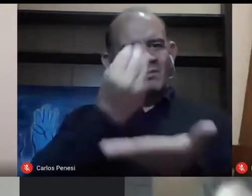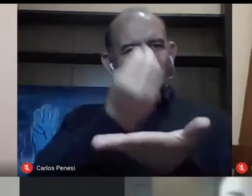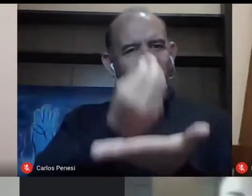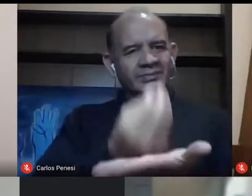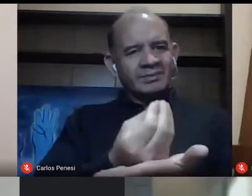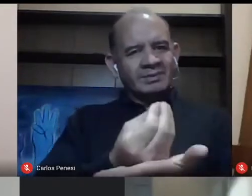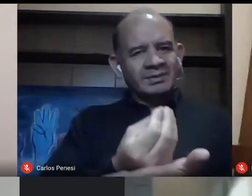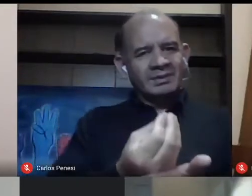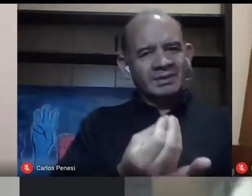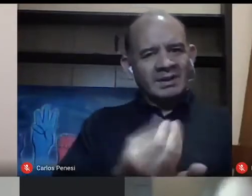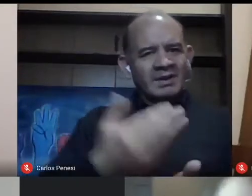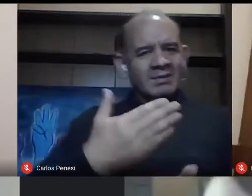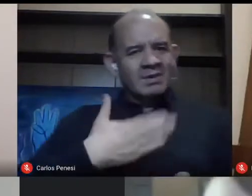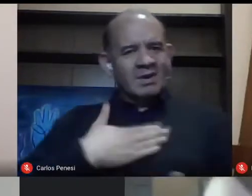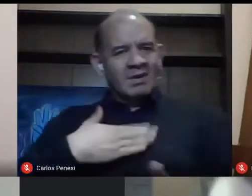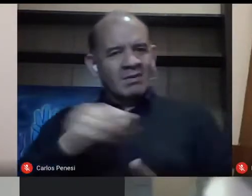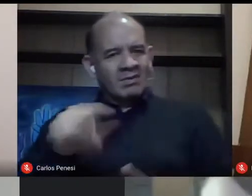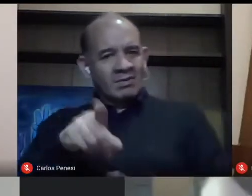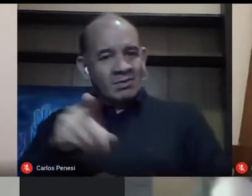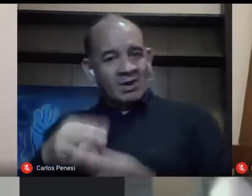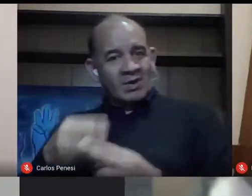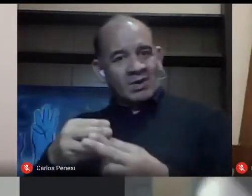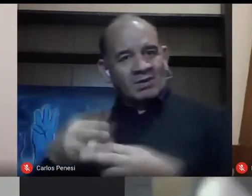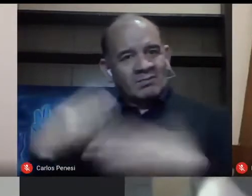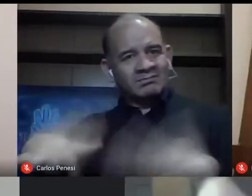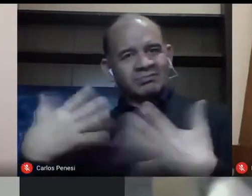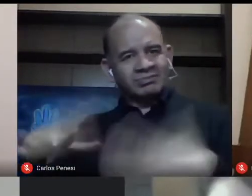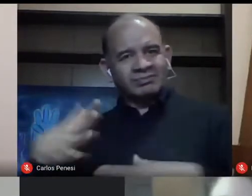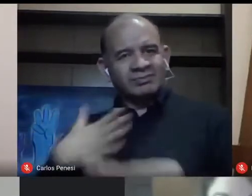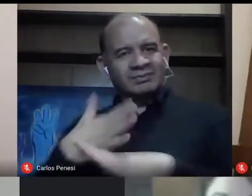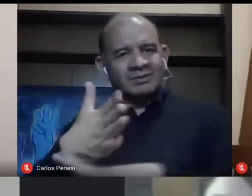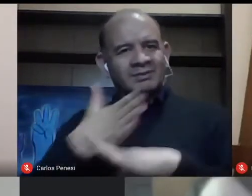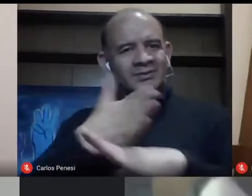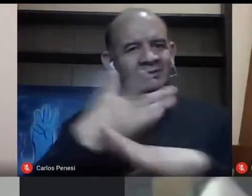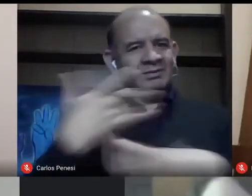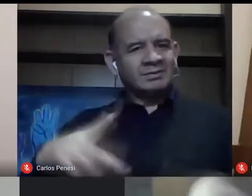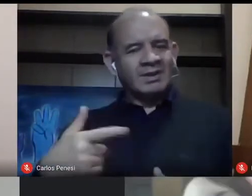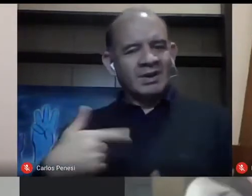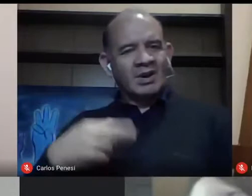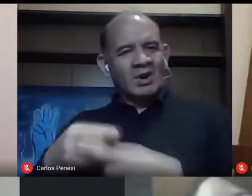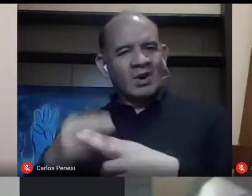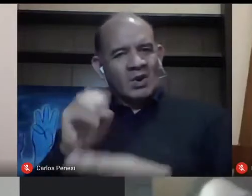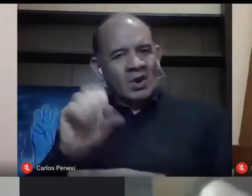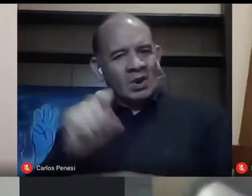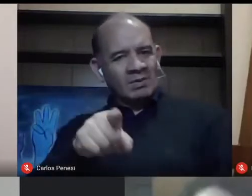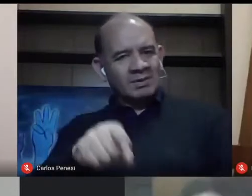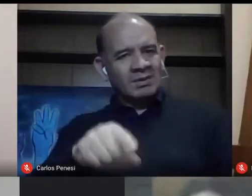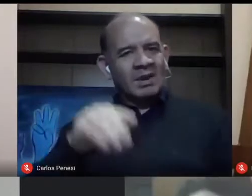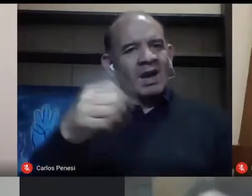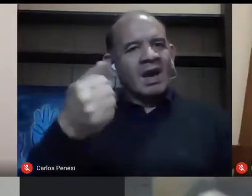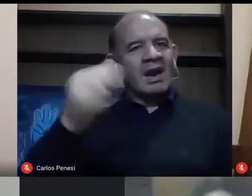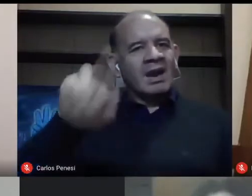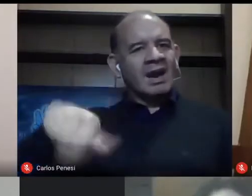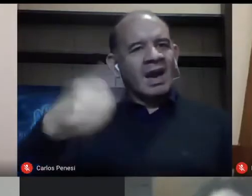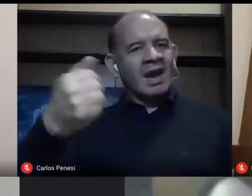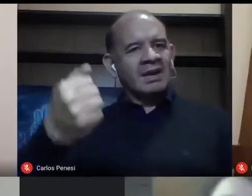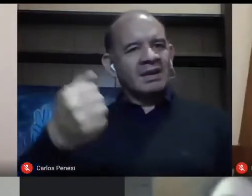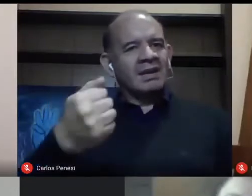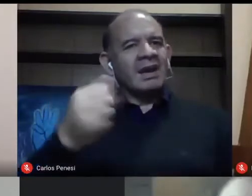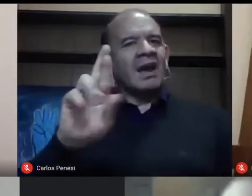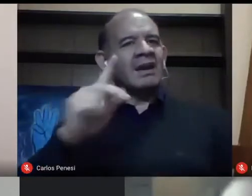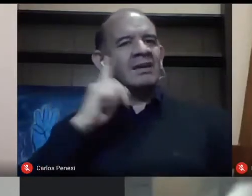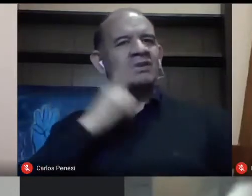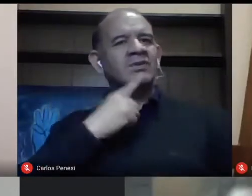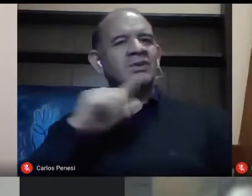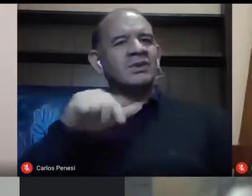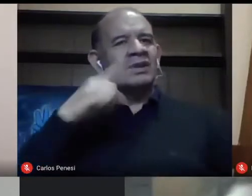perdón, me presento también, porque en esto del apuro con los demoras me olvidé de presentarme. Mi nombre es Ana Argento Nasser, yo